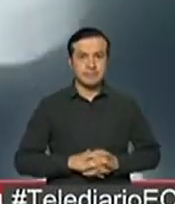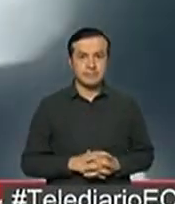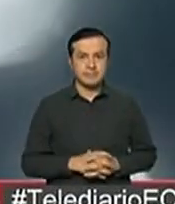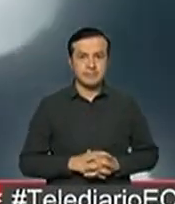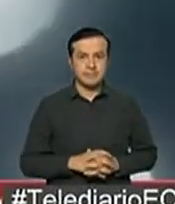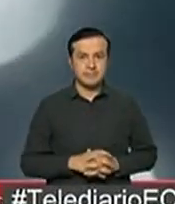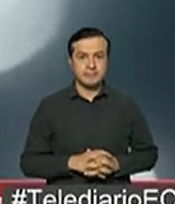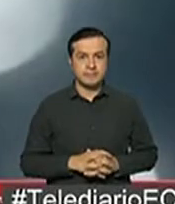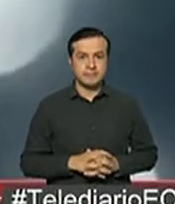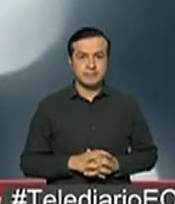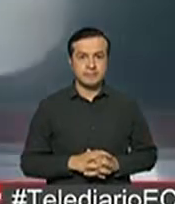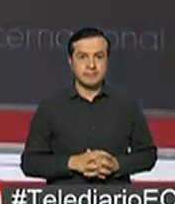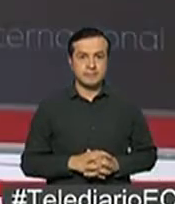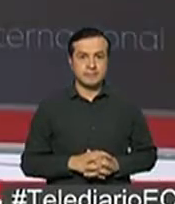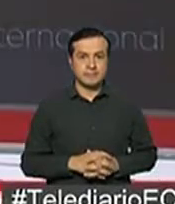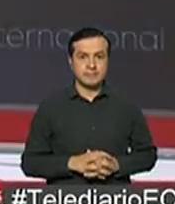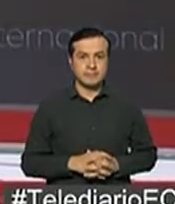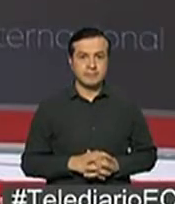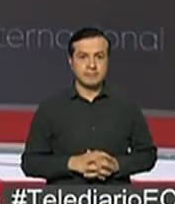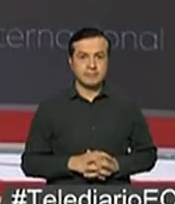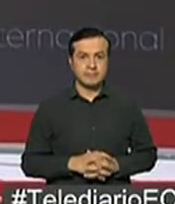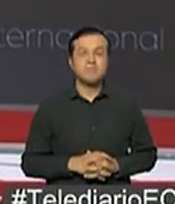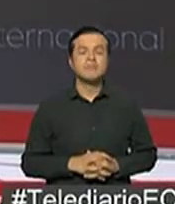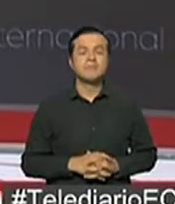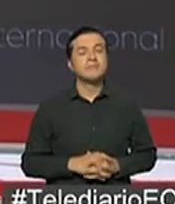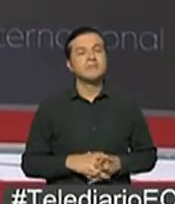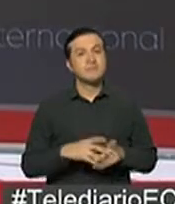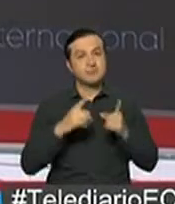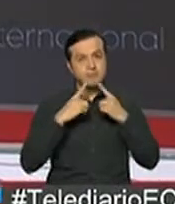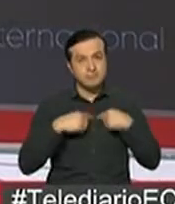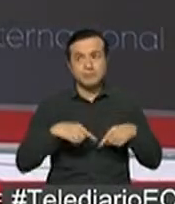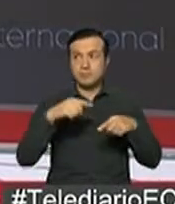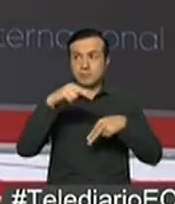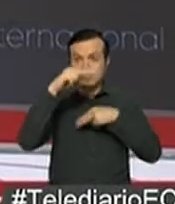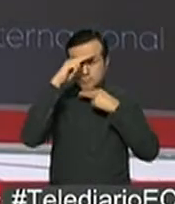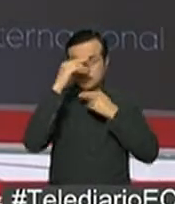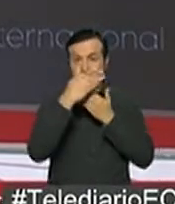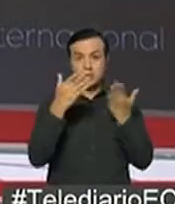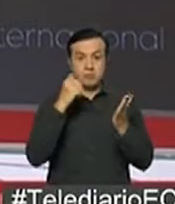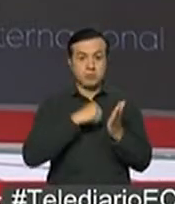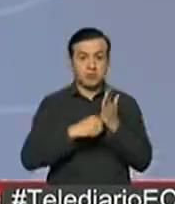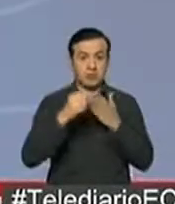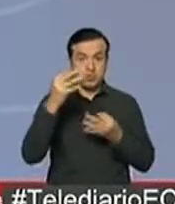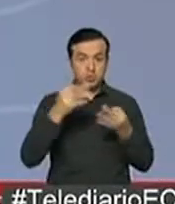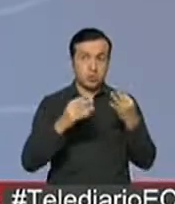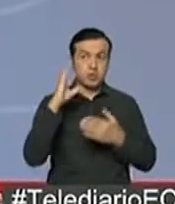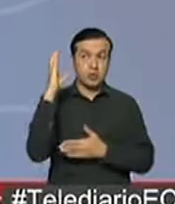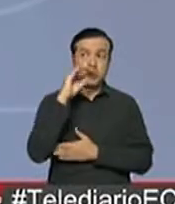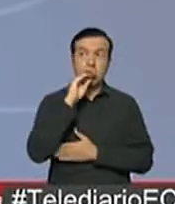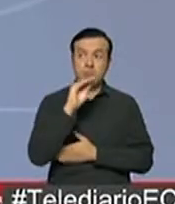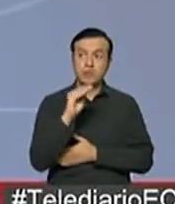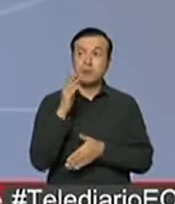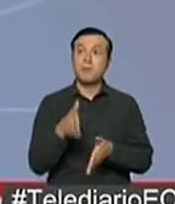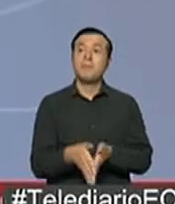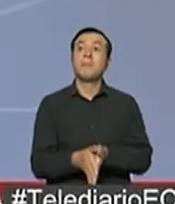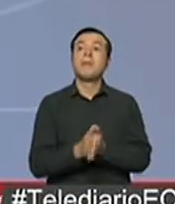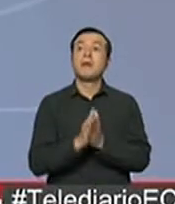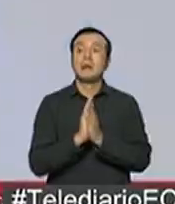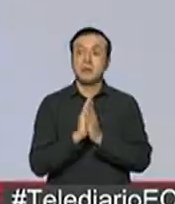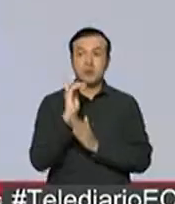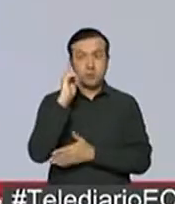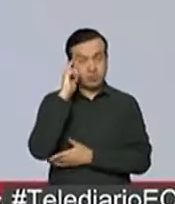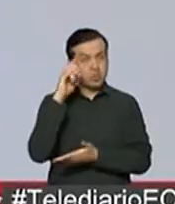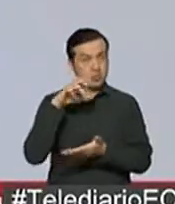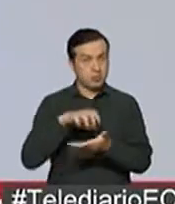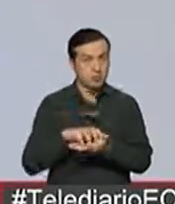medios públicos tras conocerse esta noticia el ministerio de justicia de colombia indicó que solicitará al gobierno